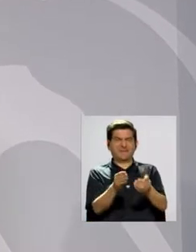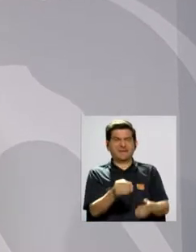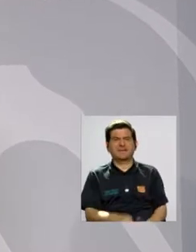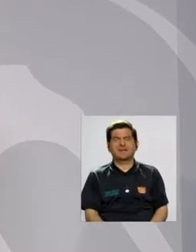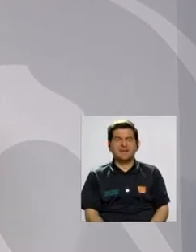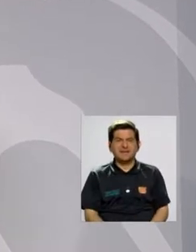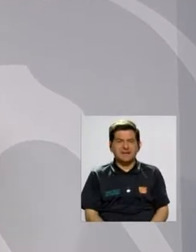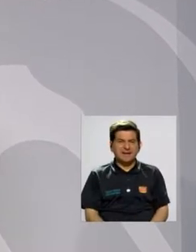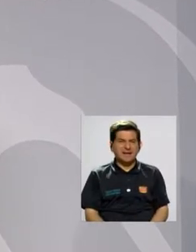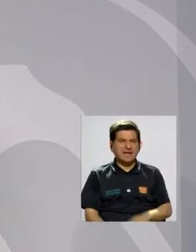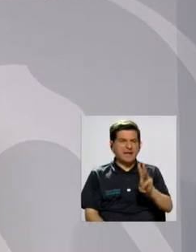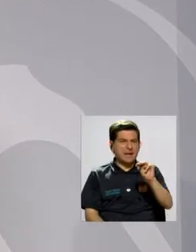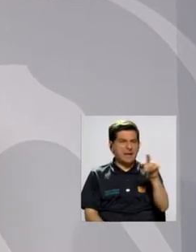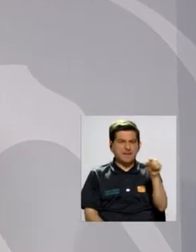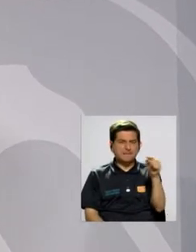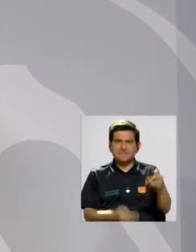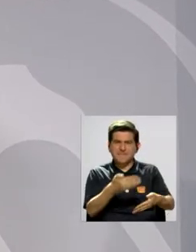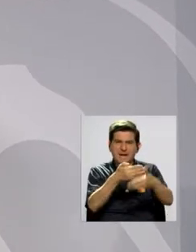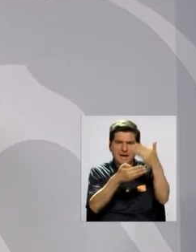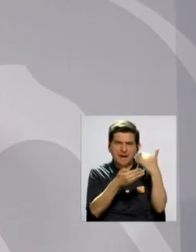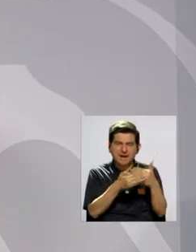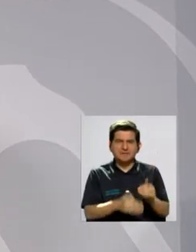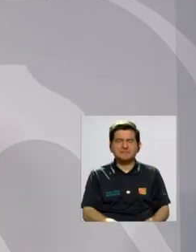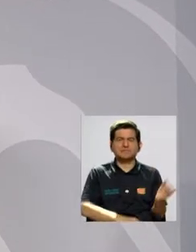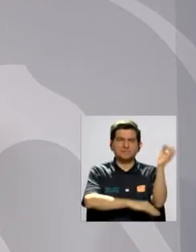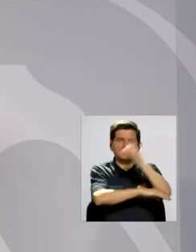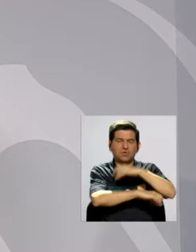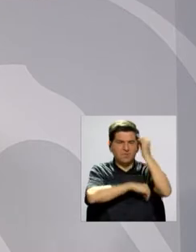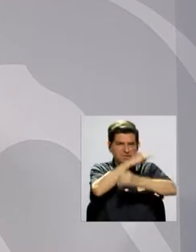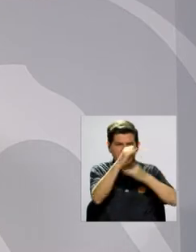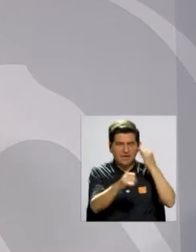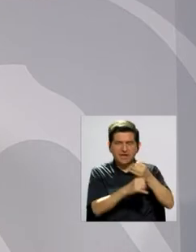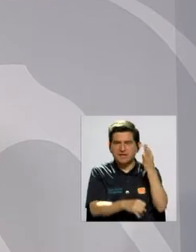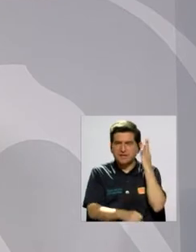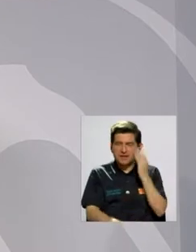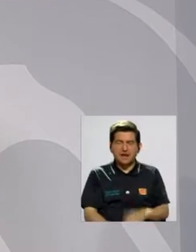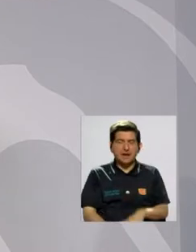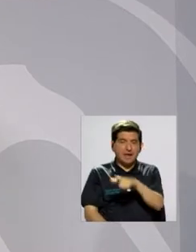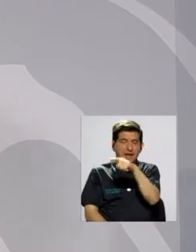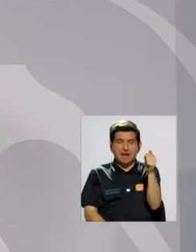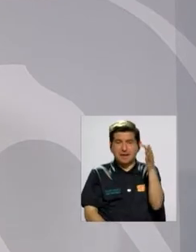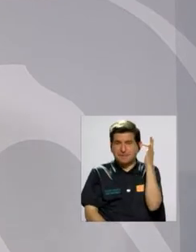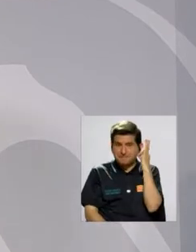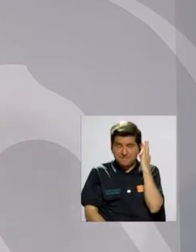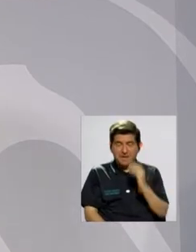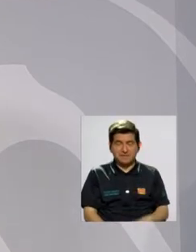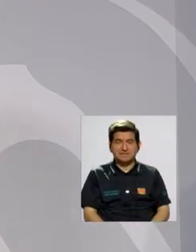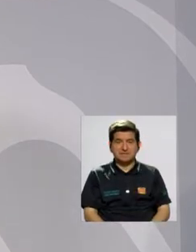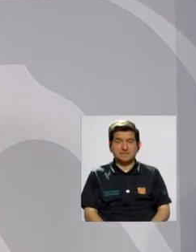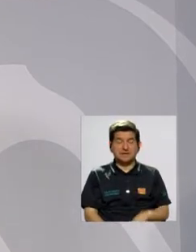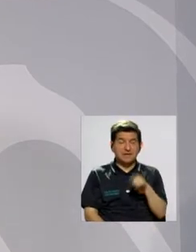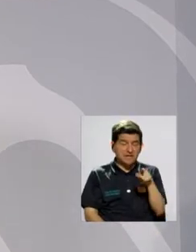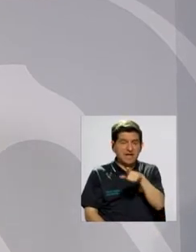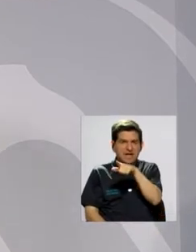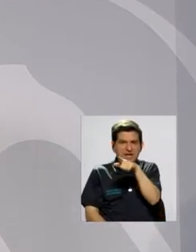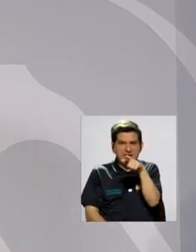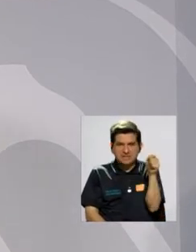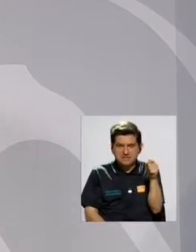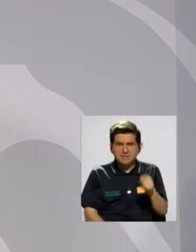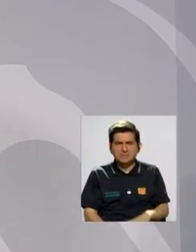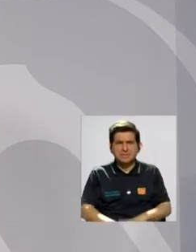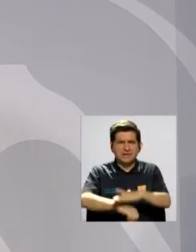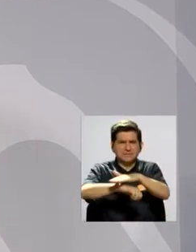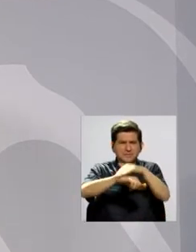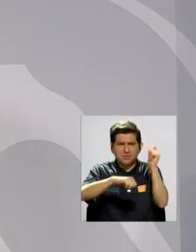mes de marzo, celebrando el Día Internacional de la Mujer, celebrando el mes de la mujer y el mes que nos convocó a